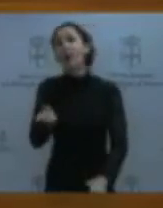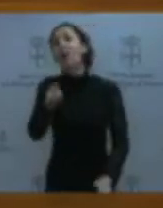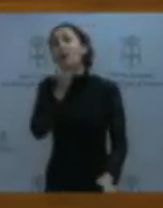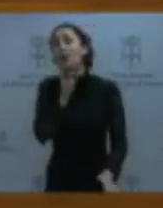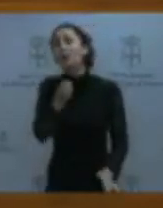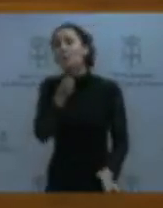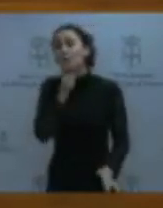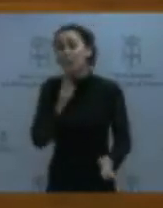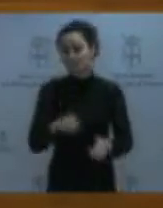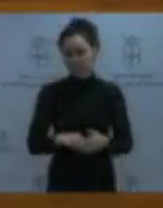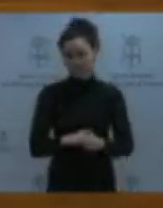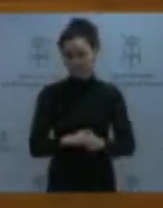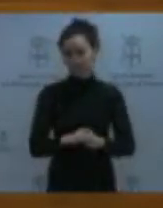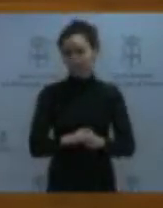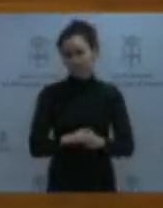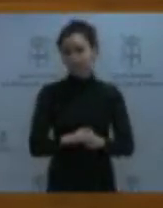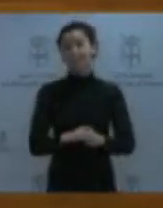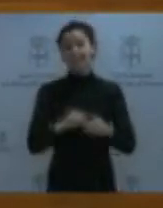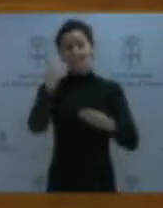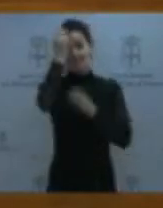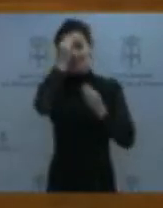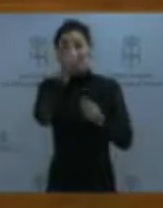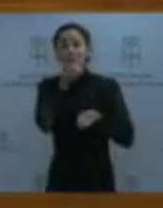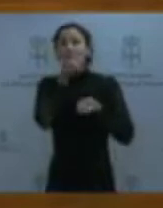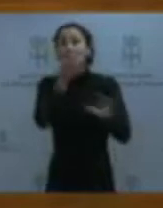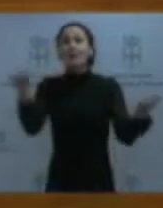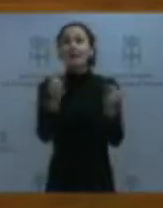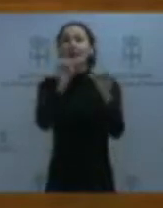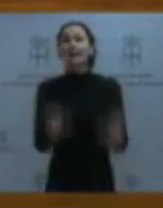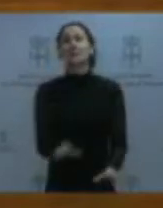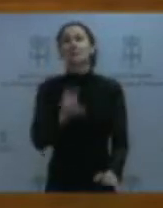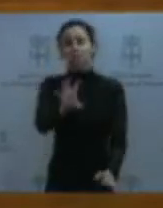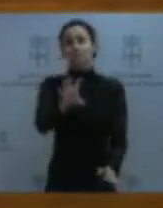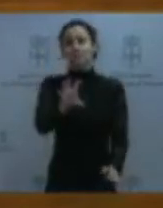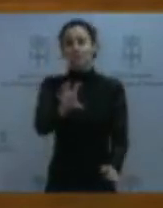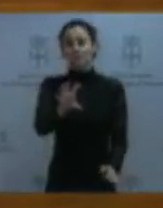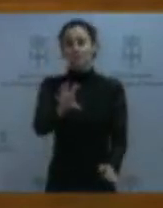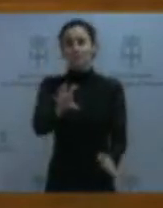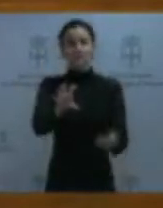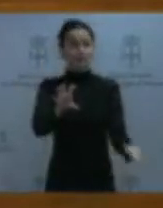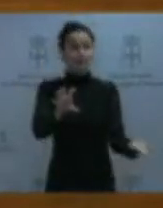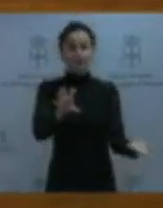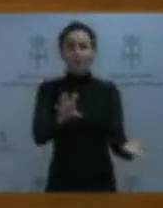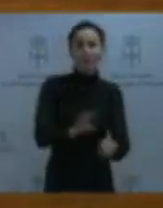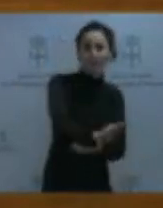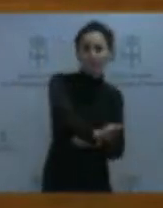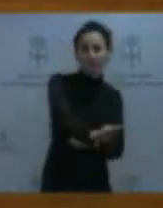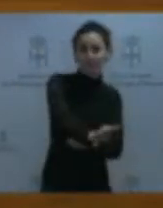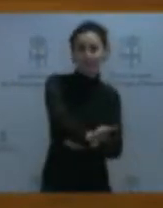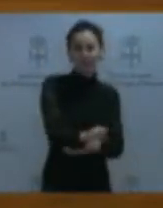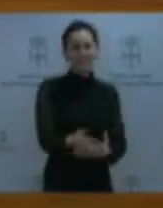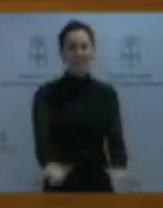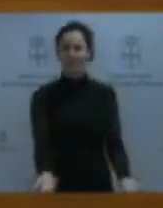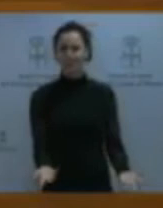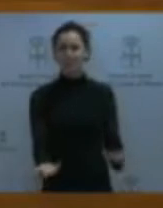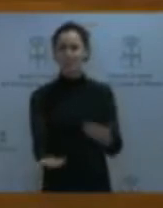esos planteamientos lo que estamos trayendo es un modelo de Estado y con él un modelo de financiación donde todas estas cosas que